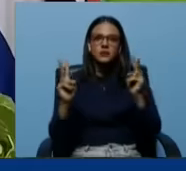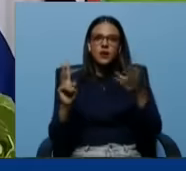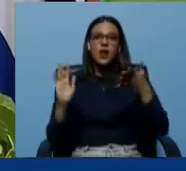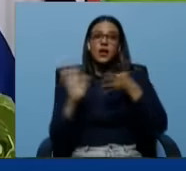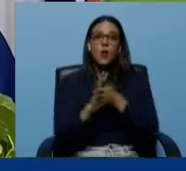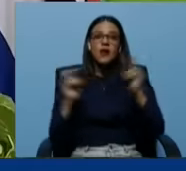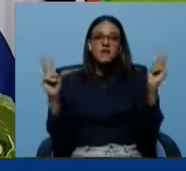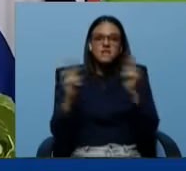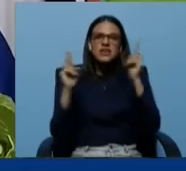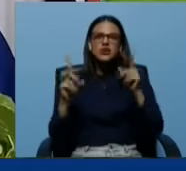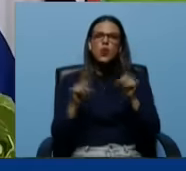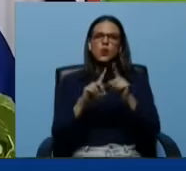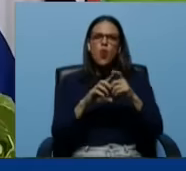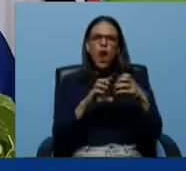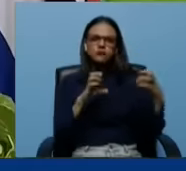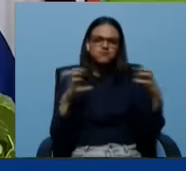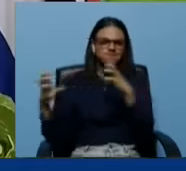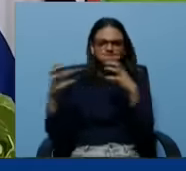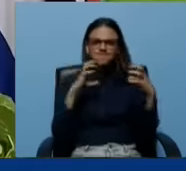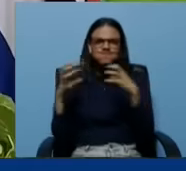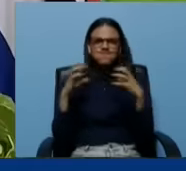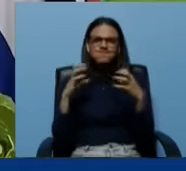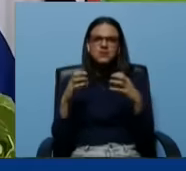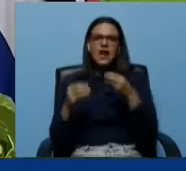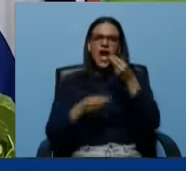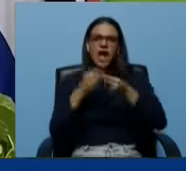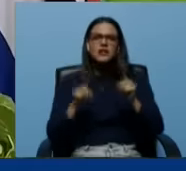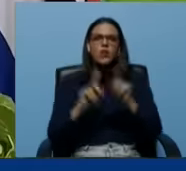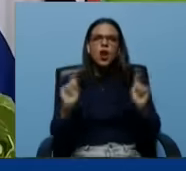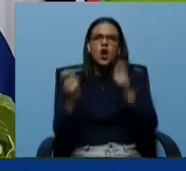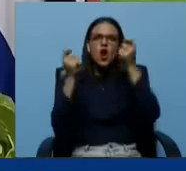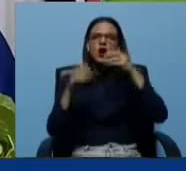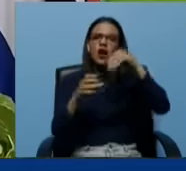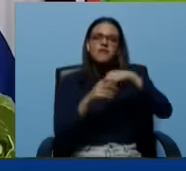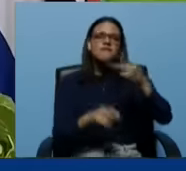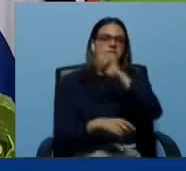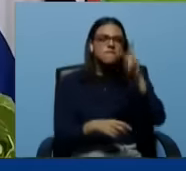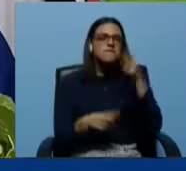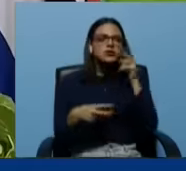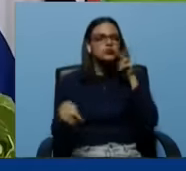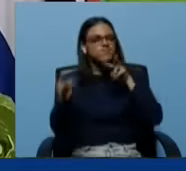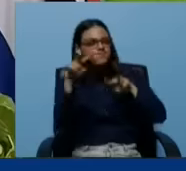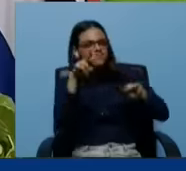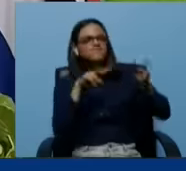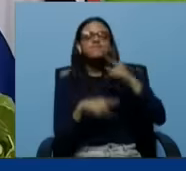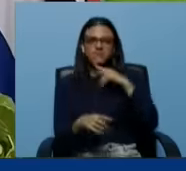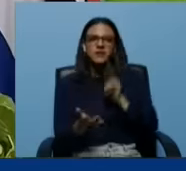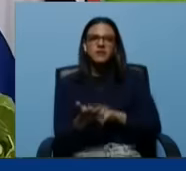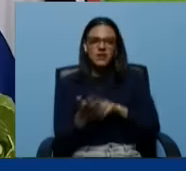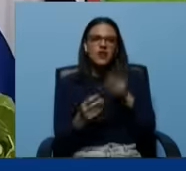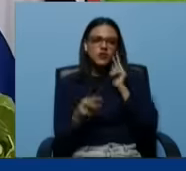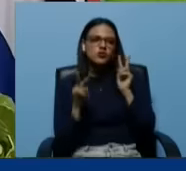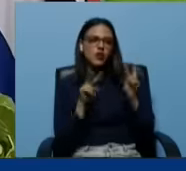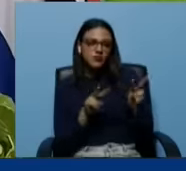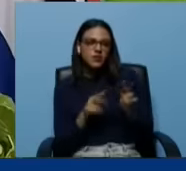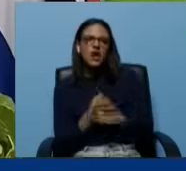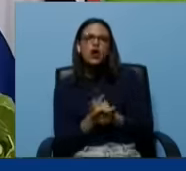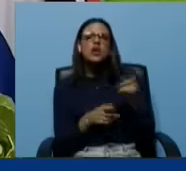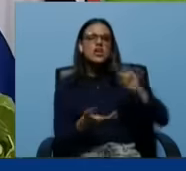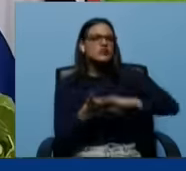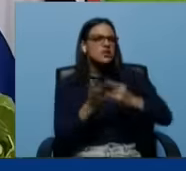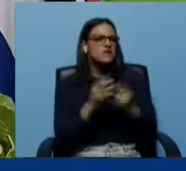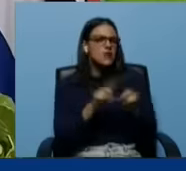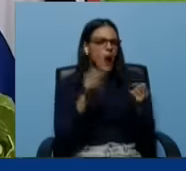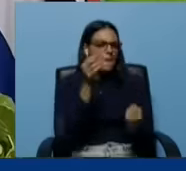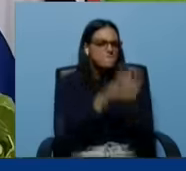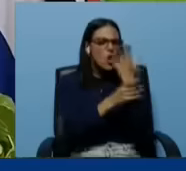guerrillera, va a ser en Venezuela. Y eso sí que va a ser una fortaleza